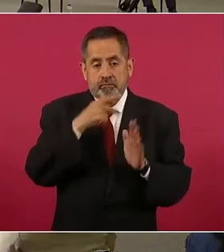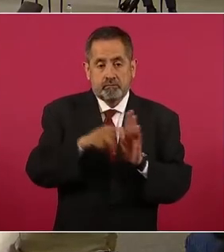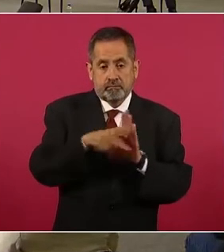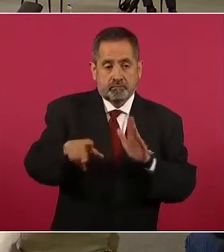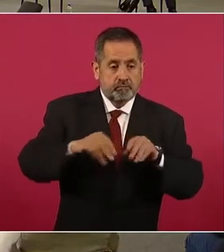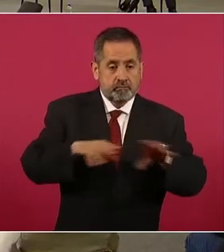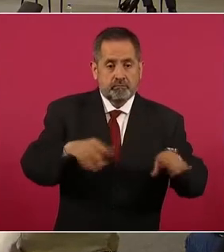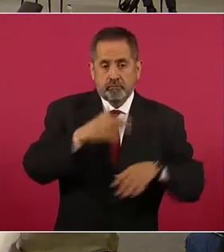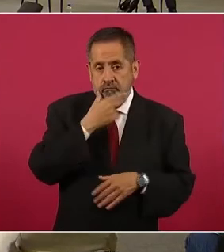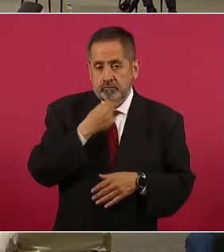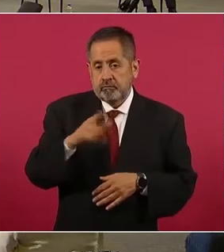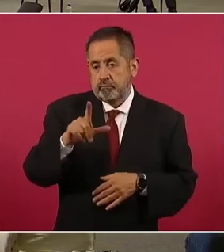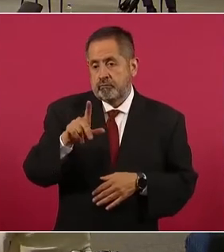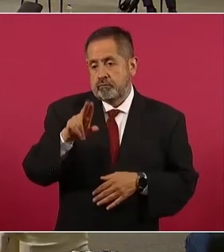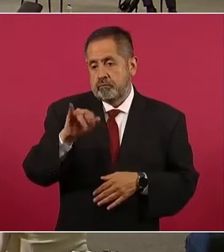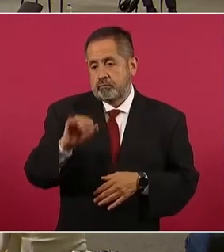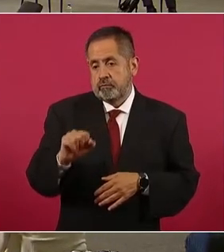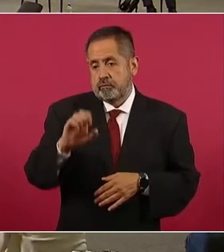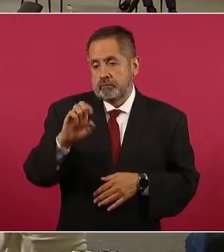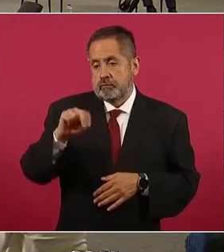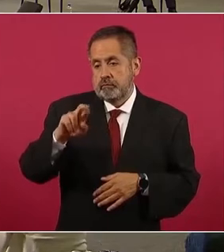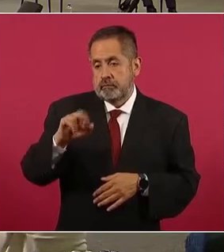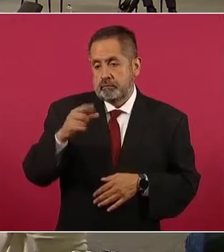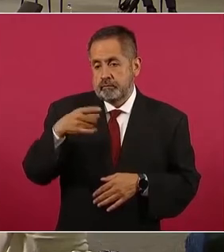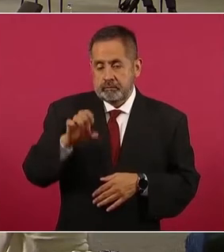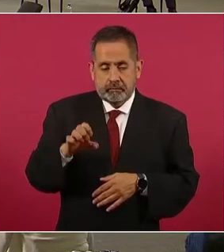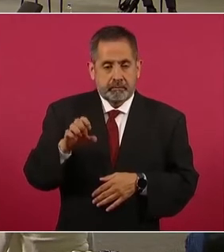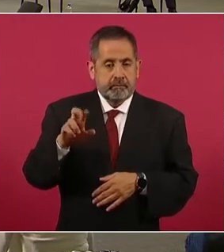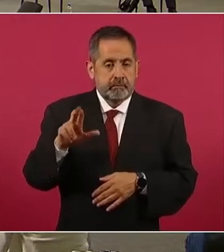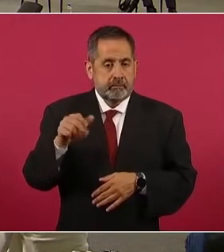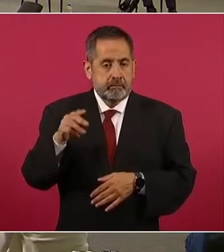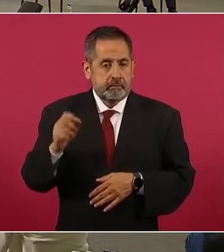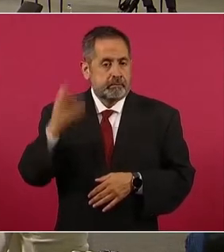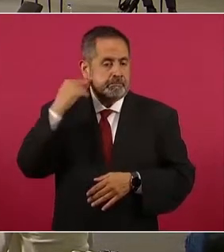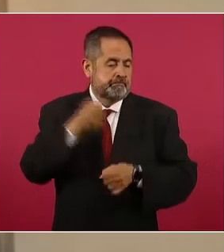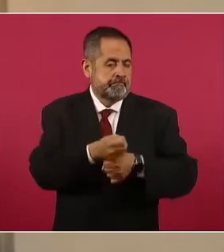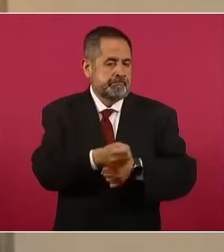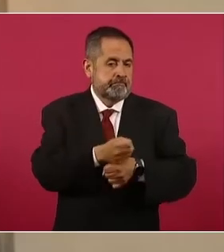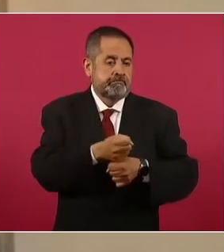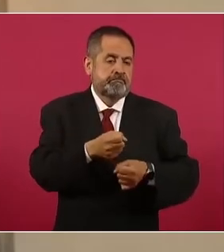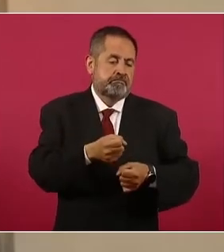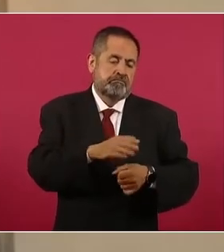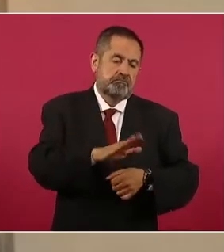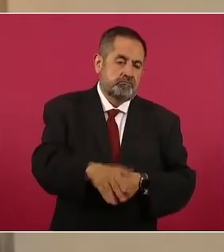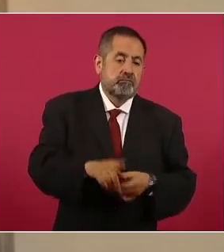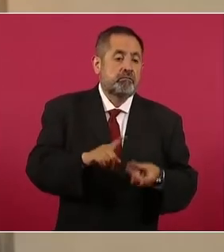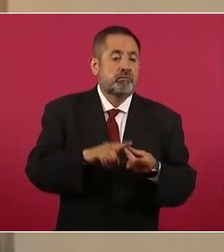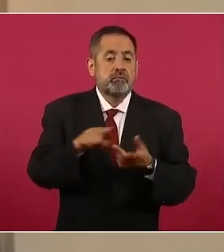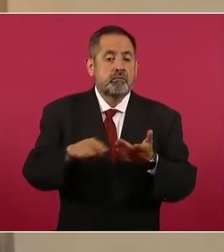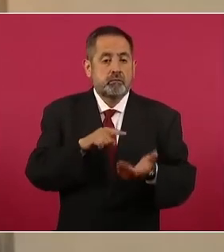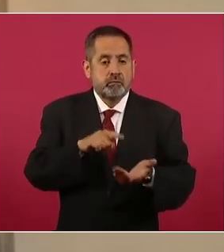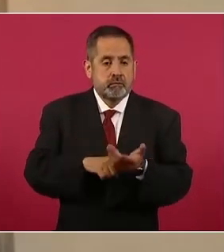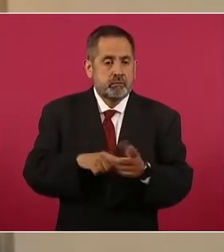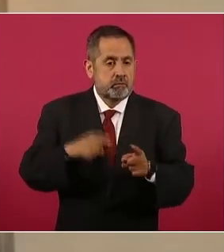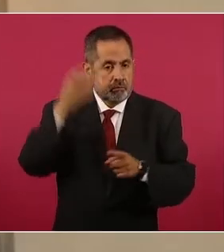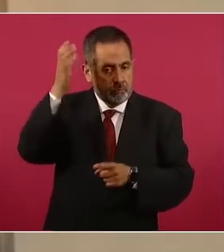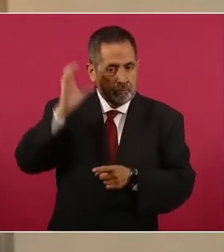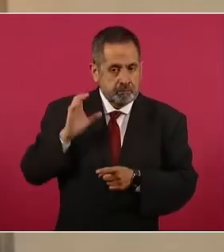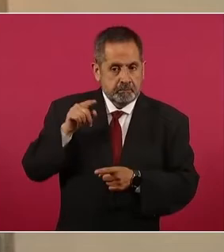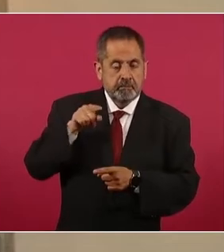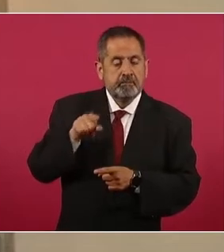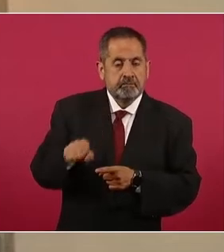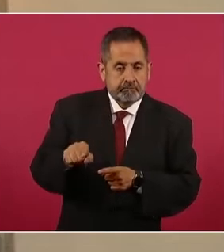Enrique Ramírez Ramos, quien fue victimado en el municipio de Culiacán, señalar que se